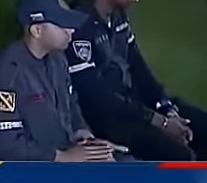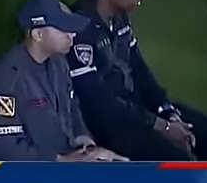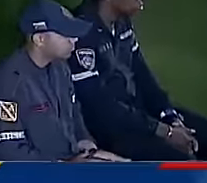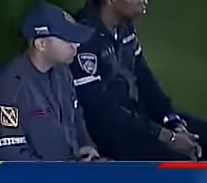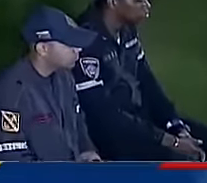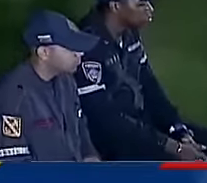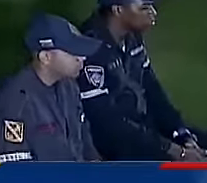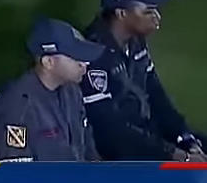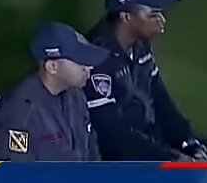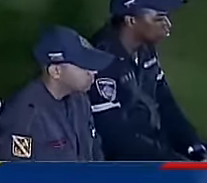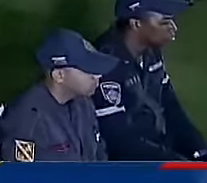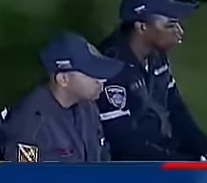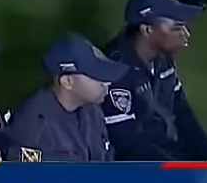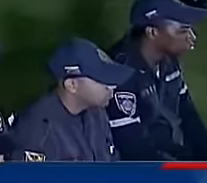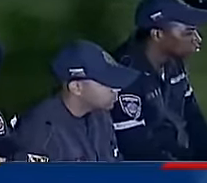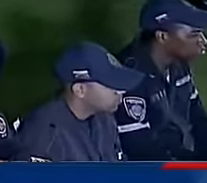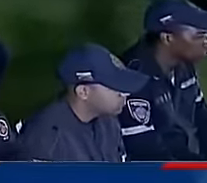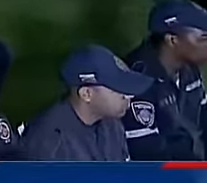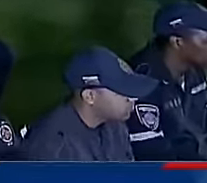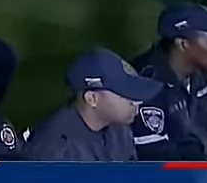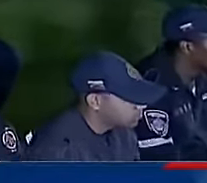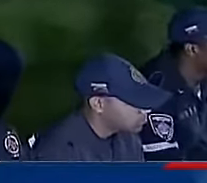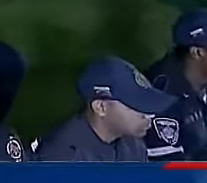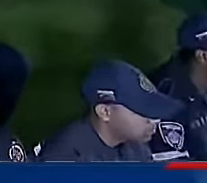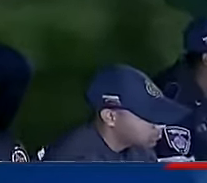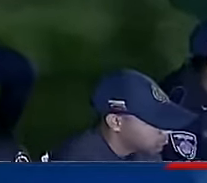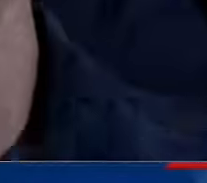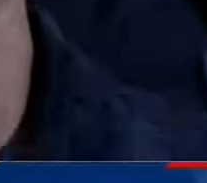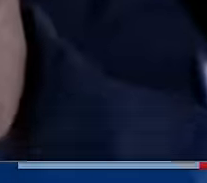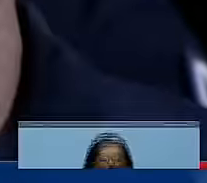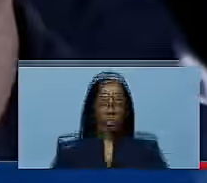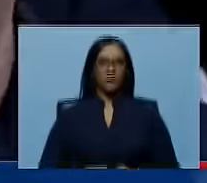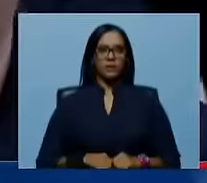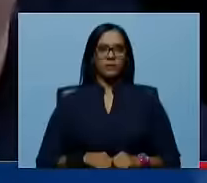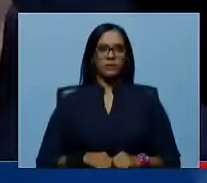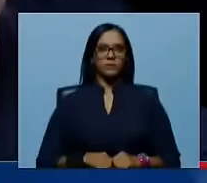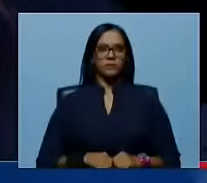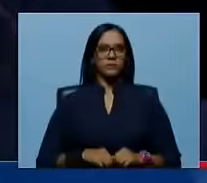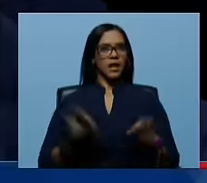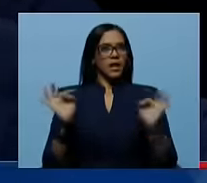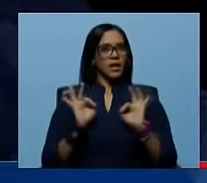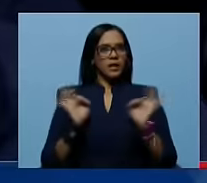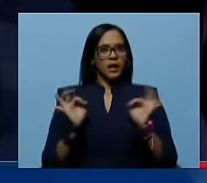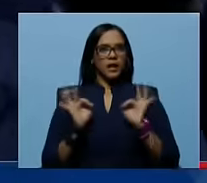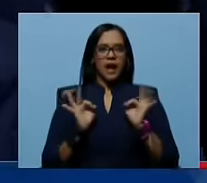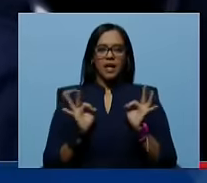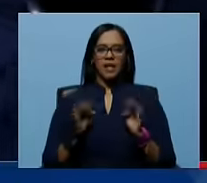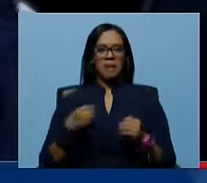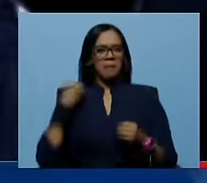Todavía falta mucho. Que nadie se llame engaño, que nadie se confíe.